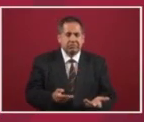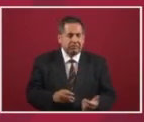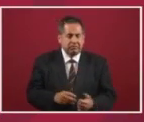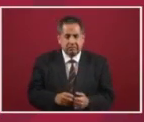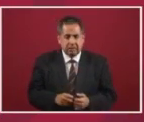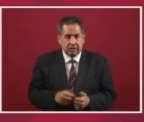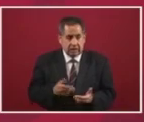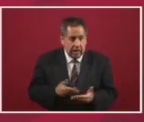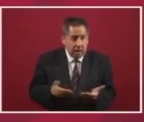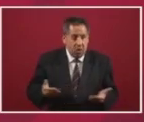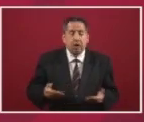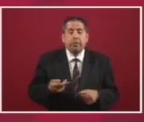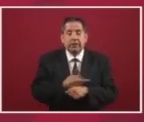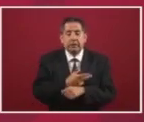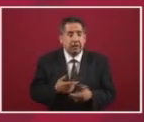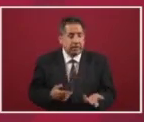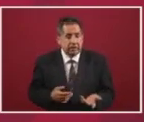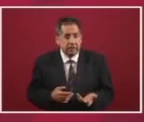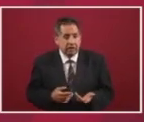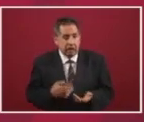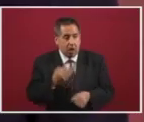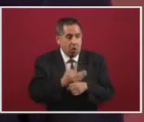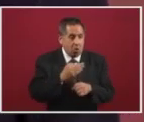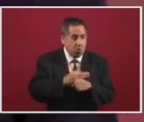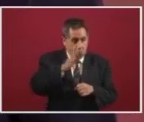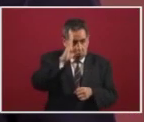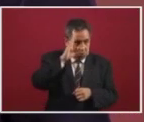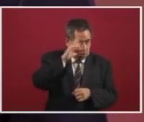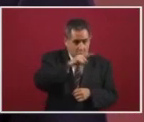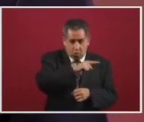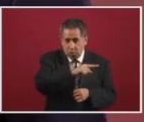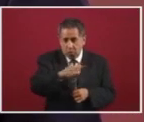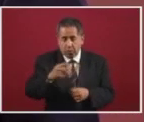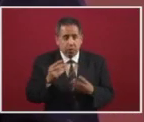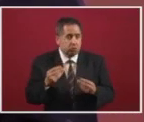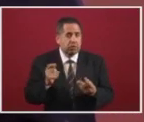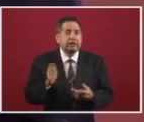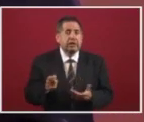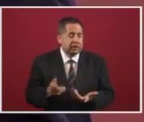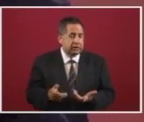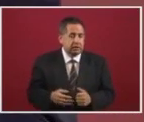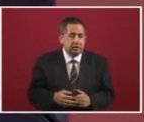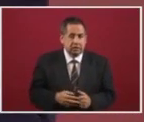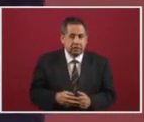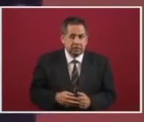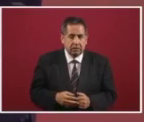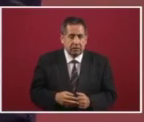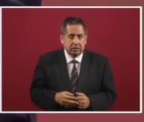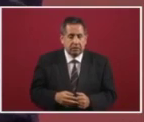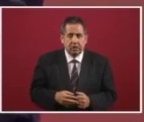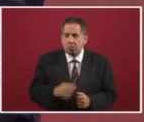y ahora hay una proporción de